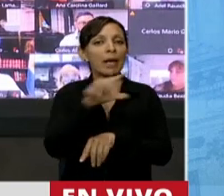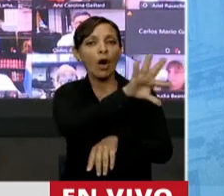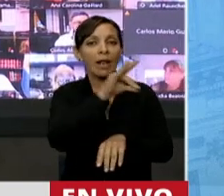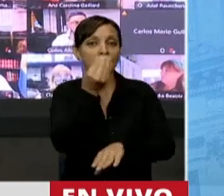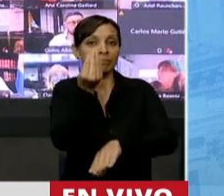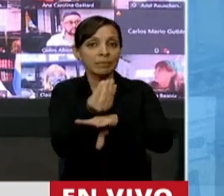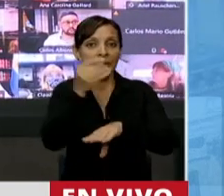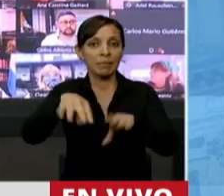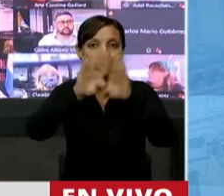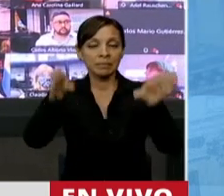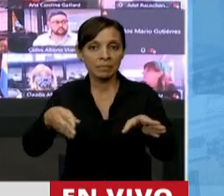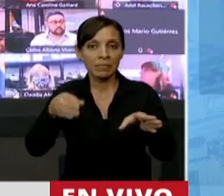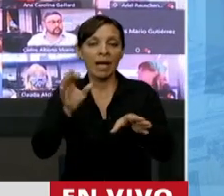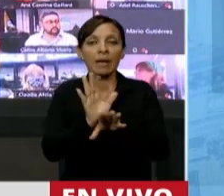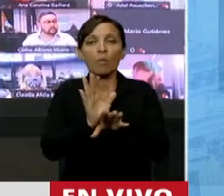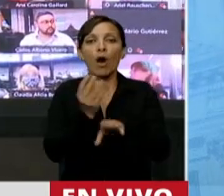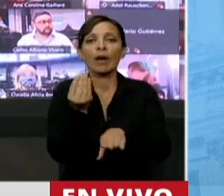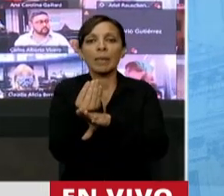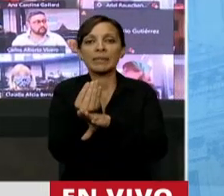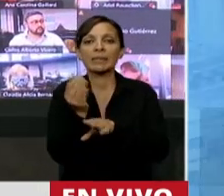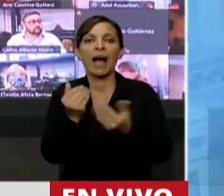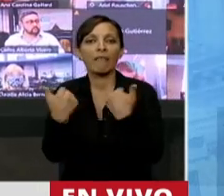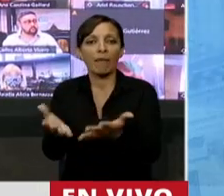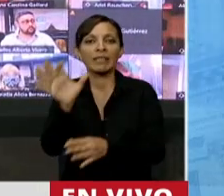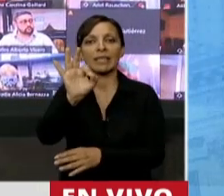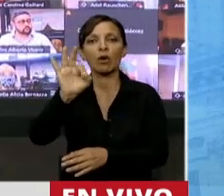representar en este recinto al 0,02% de la población.